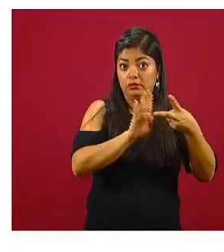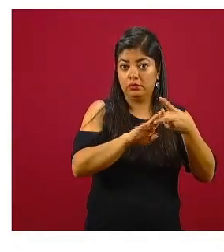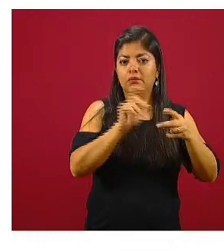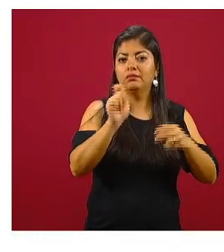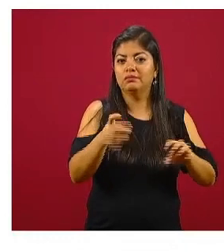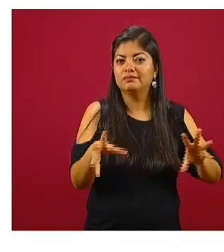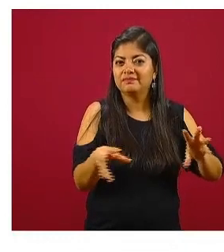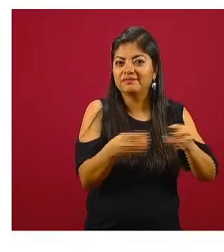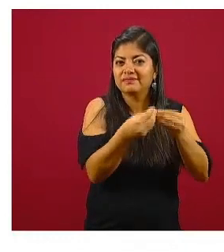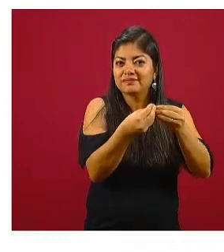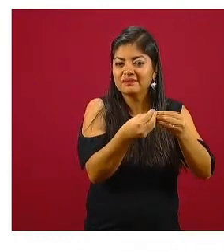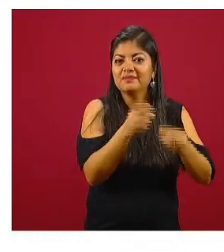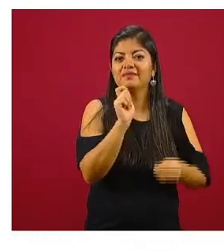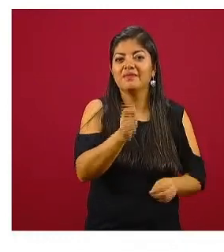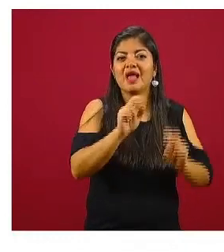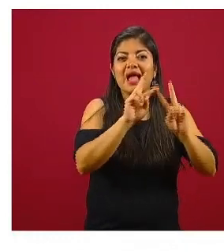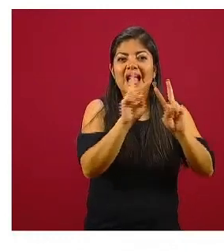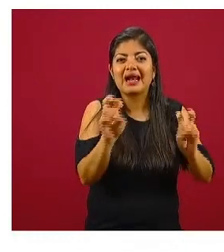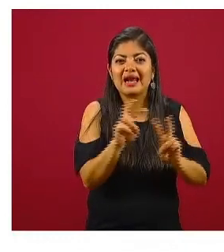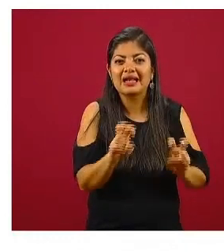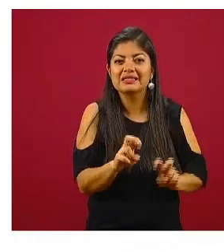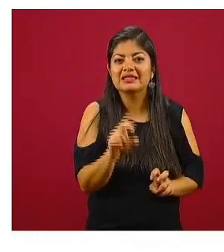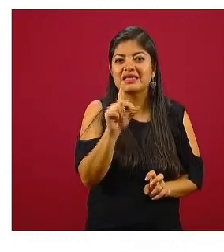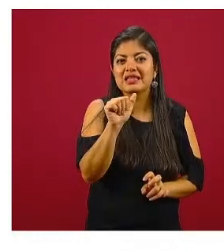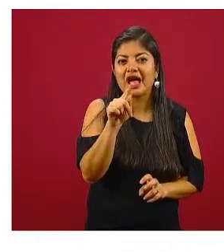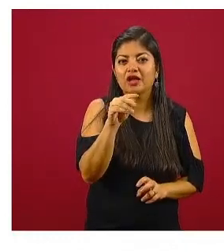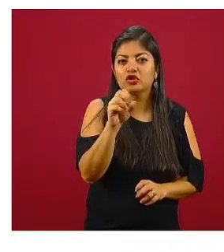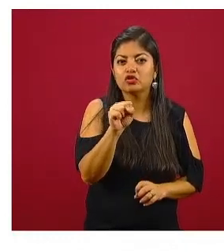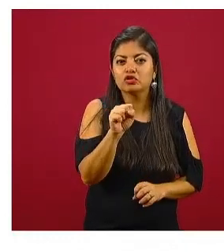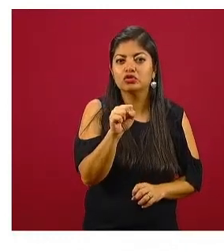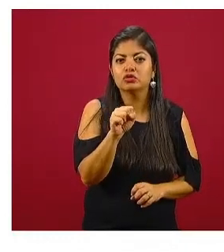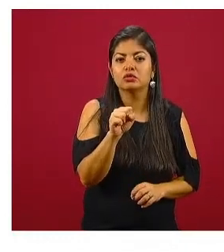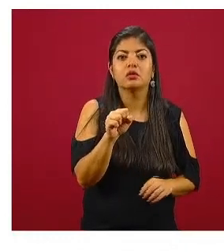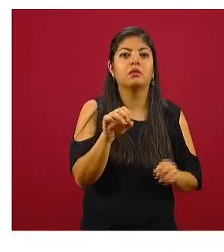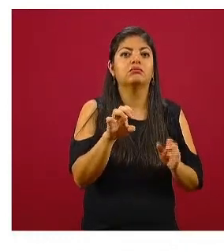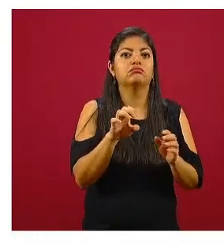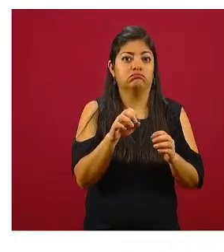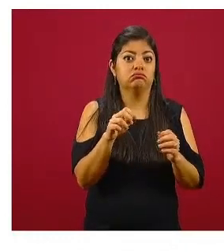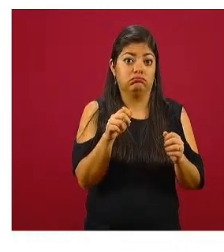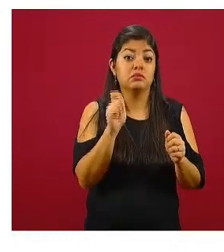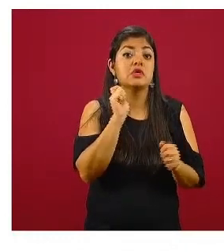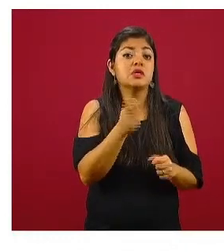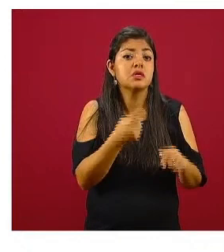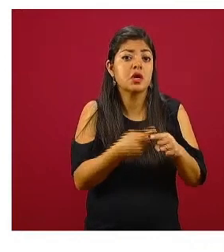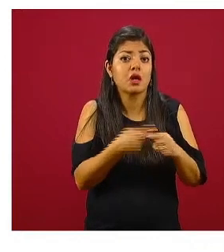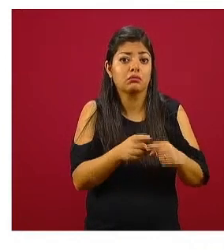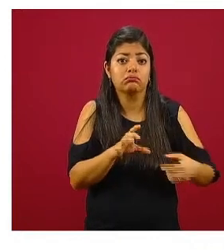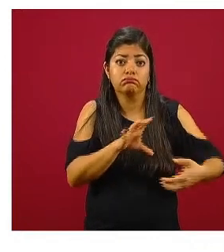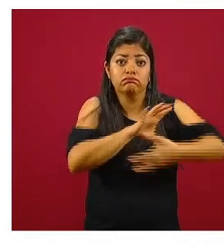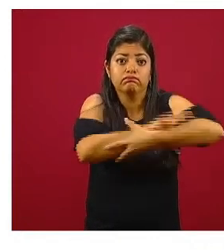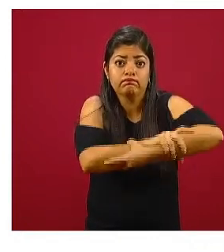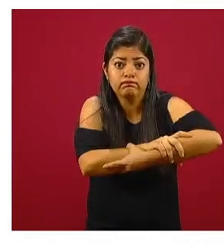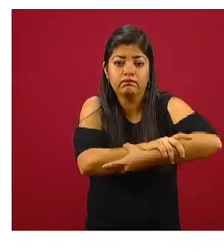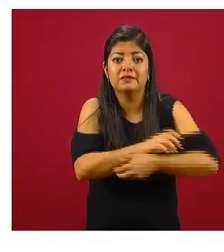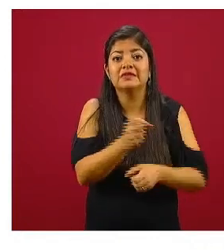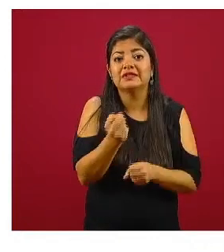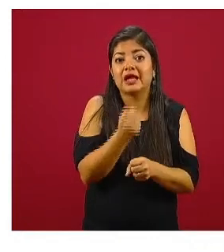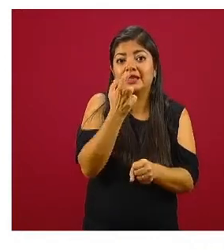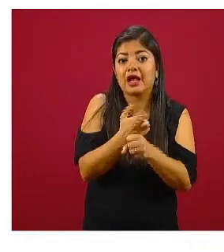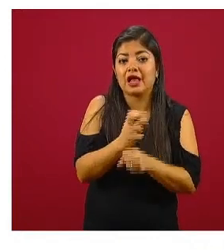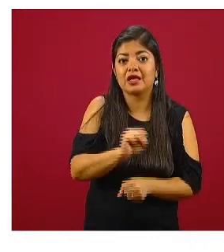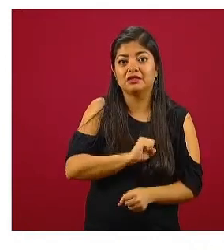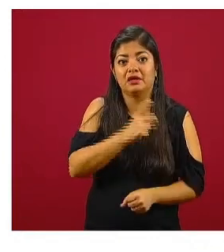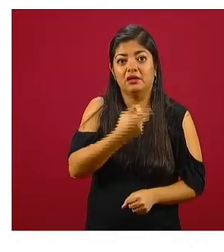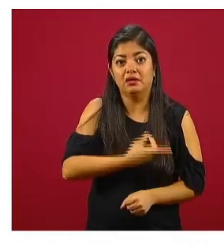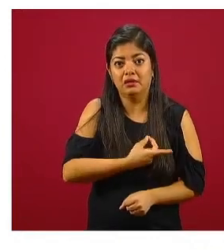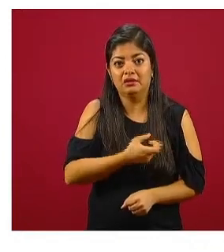integración, curaduría y análisis de datos, todo esto en una colaboración muy estrecha con la Secretaría de Salud, con el